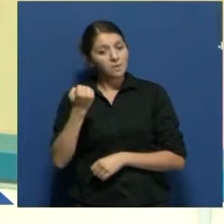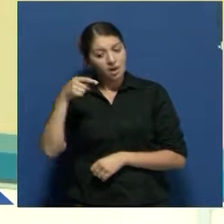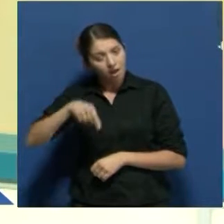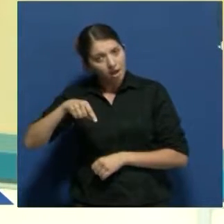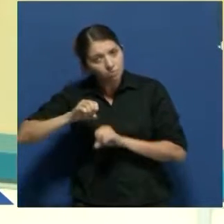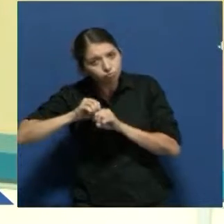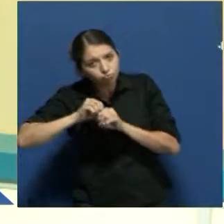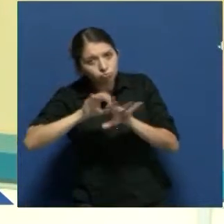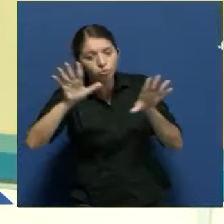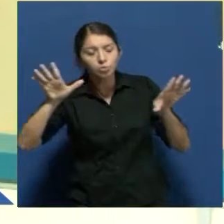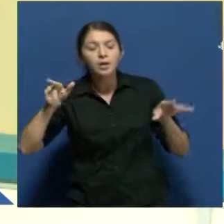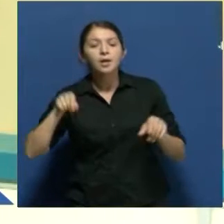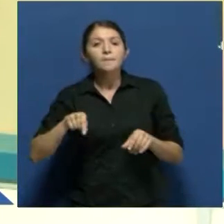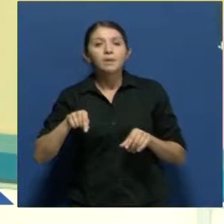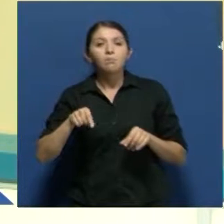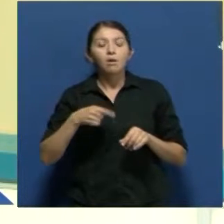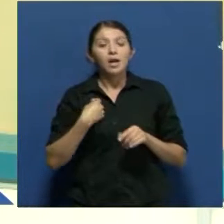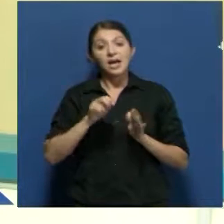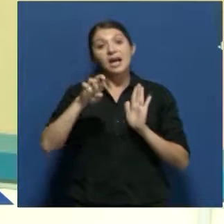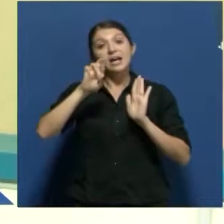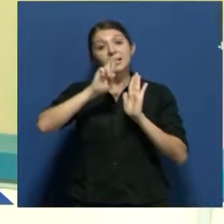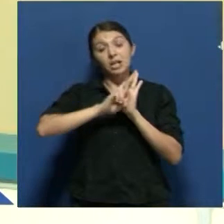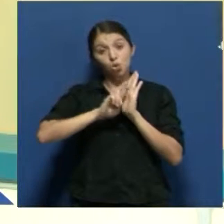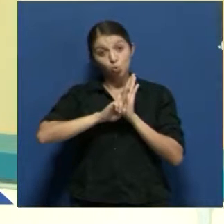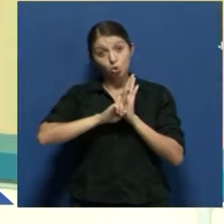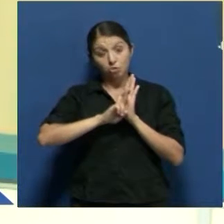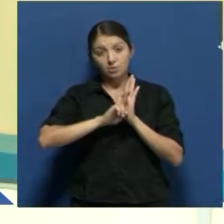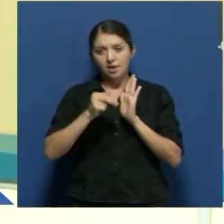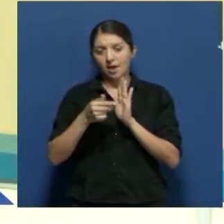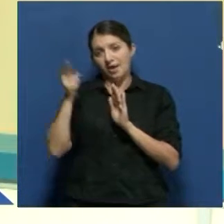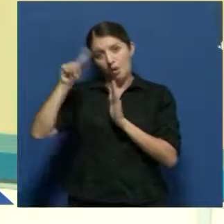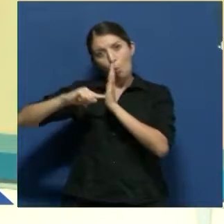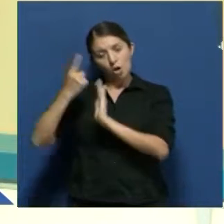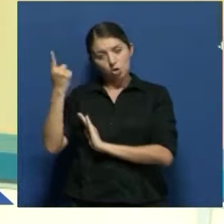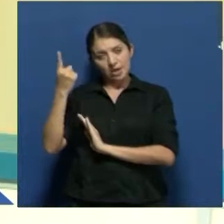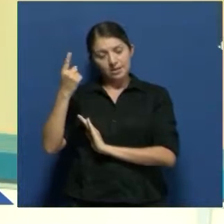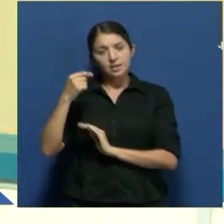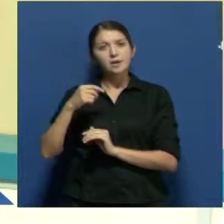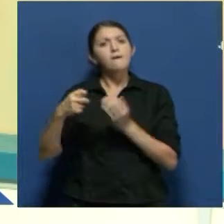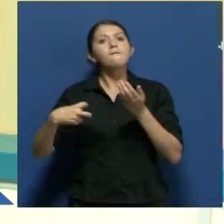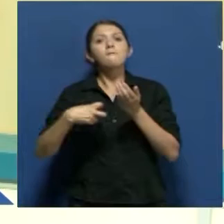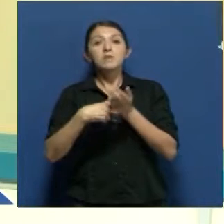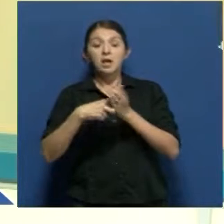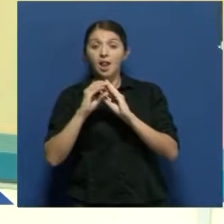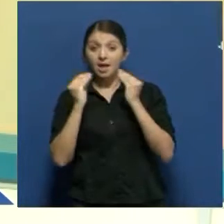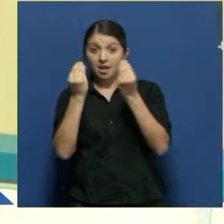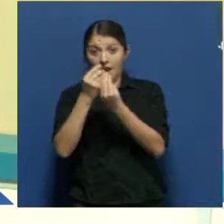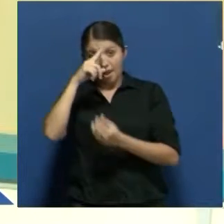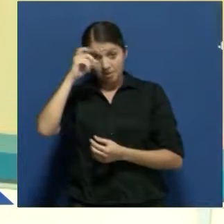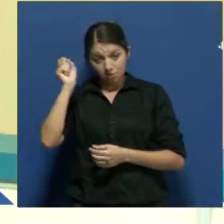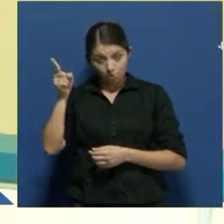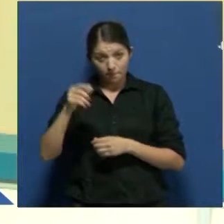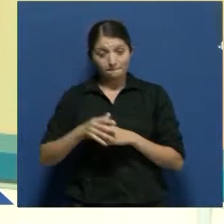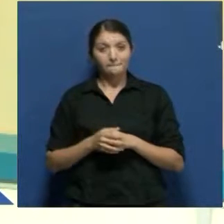canaliza el contenido de un dictamen, una resolución de una jueza, mejor dicho, de una fiscal general de la Nación